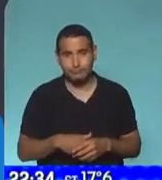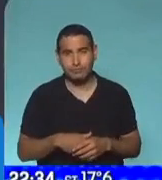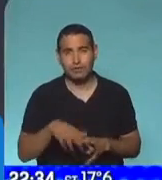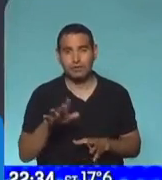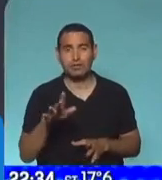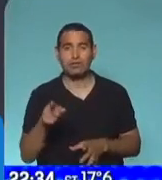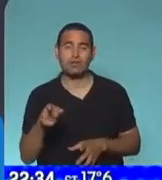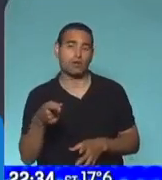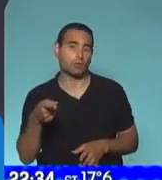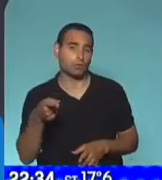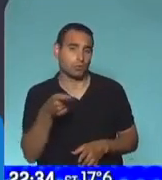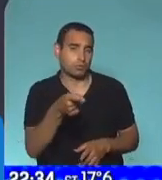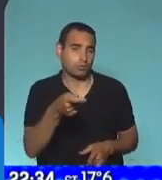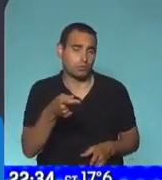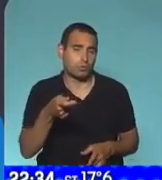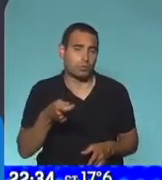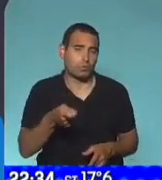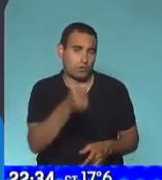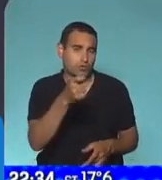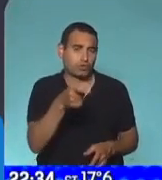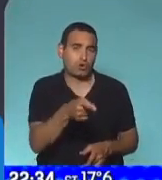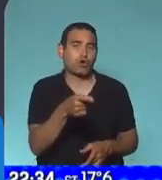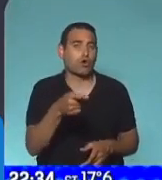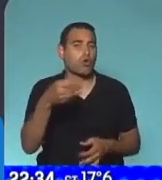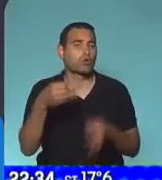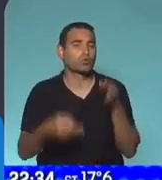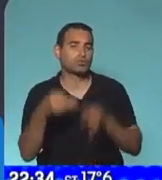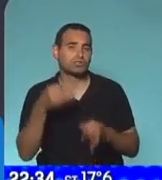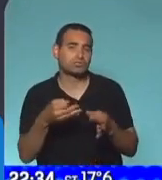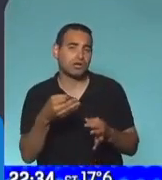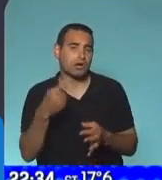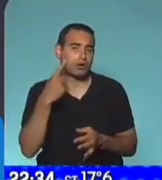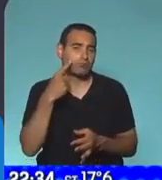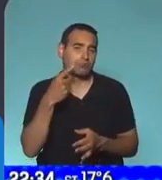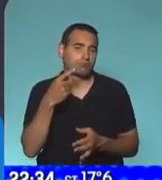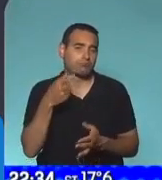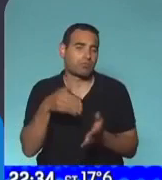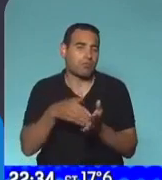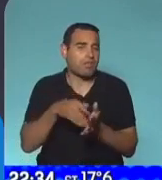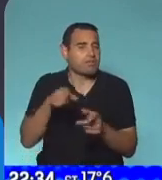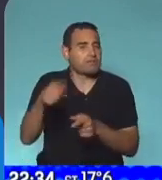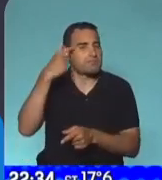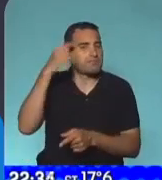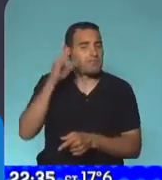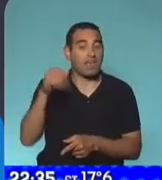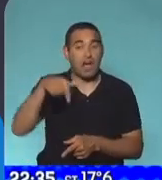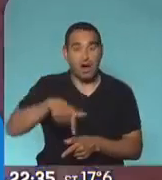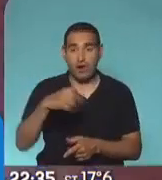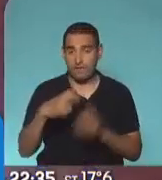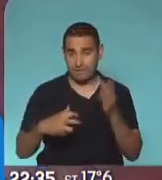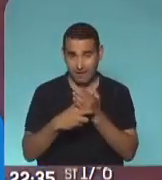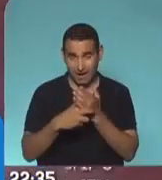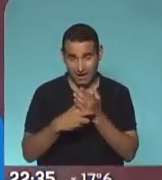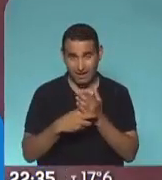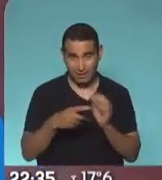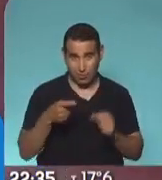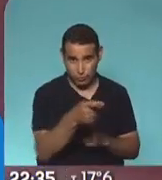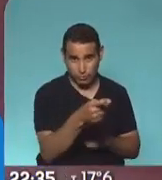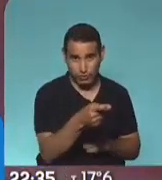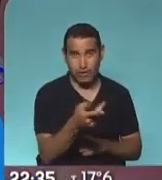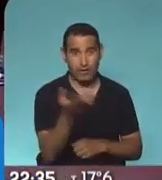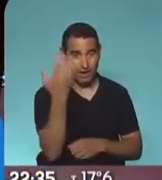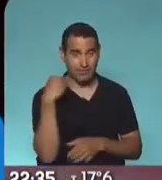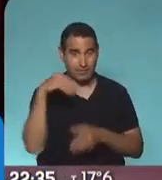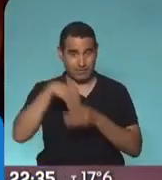y se imputa lo que a la justicia le parece. De hecho, el fiscal que lo está acusando trabajó dentro del